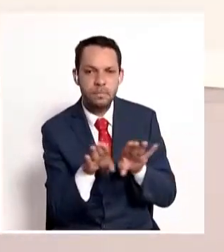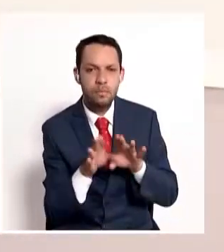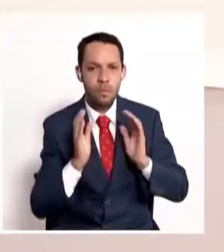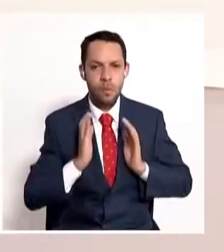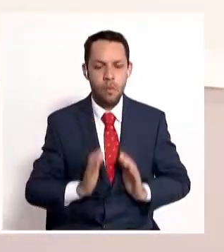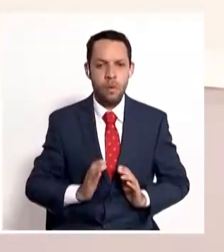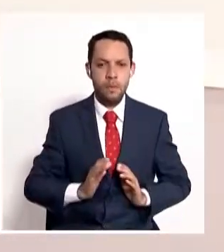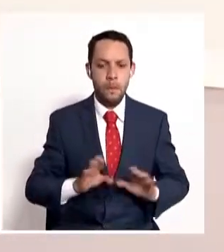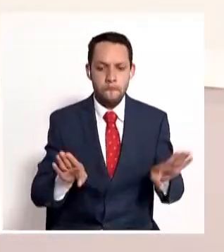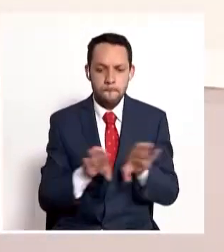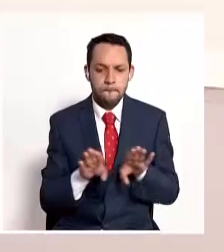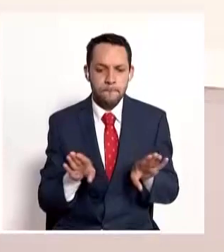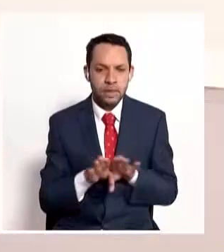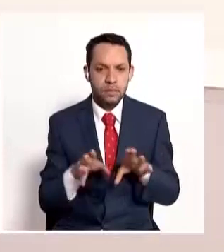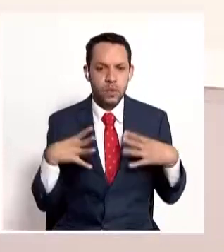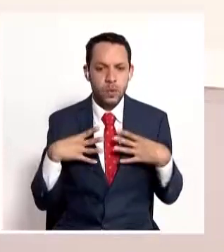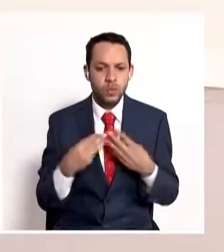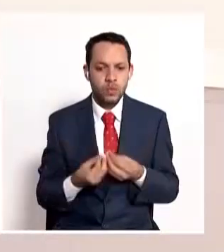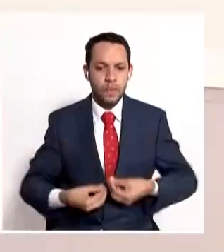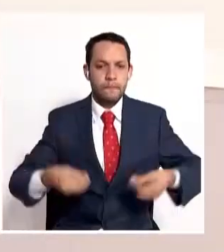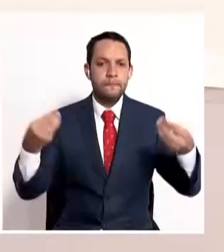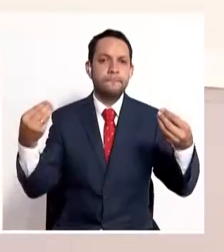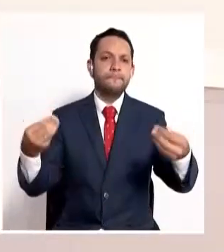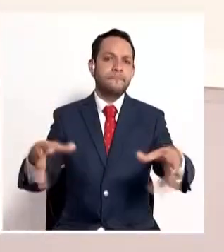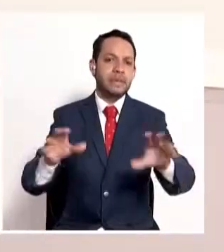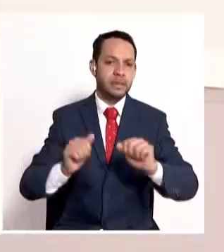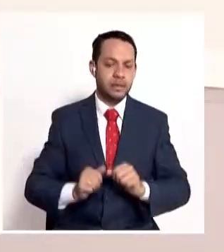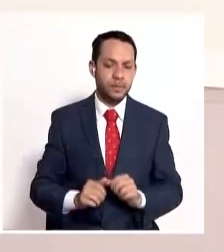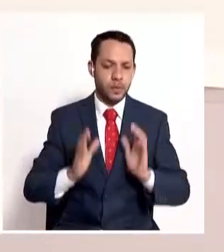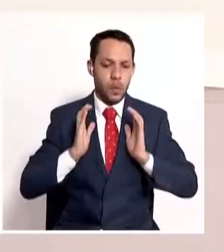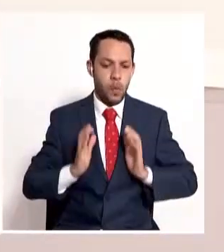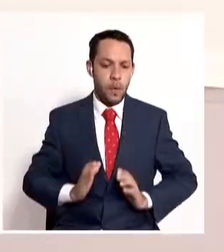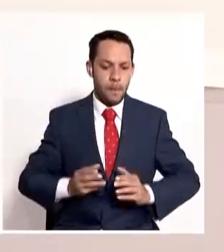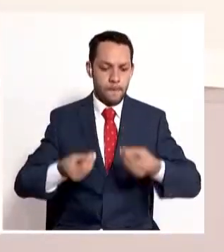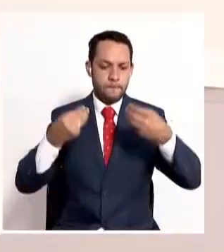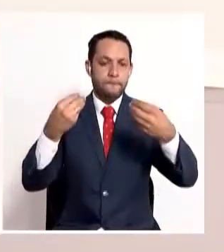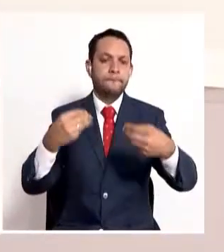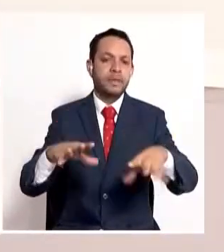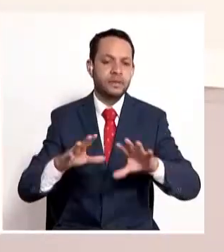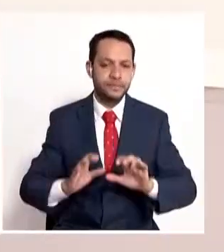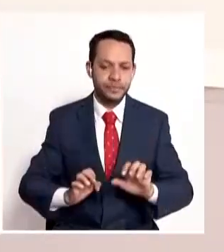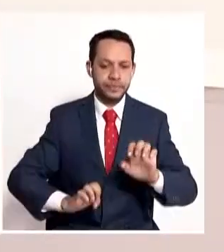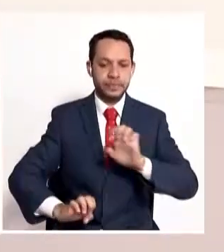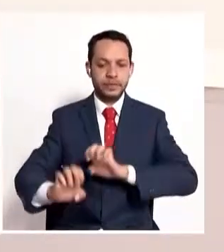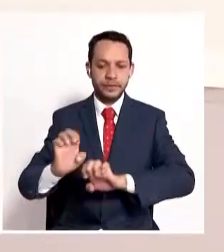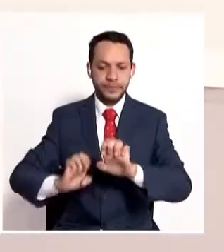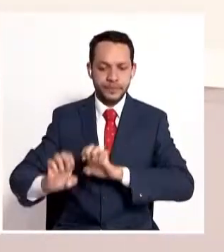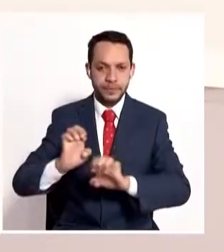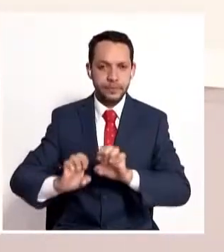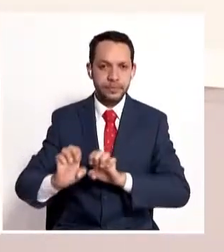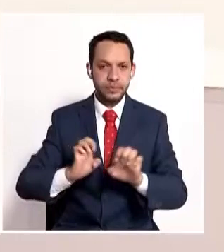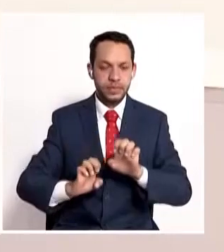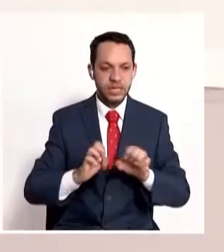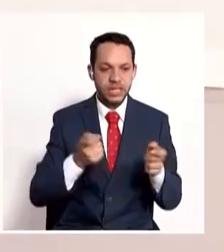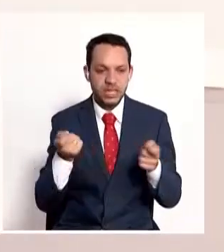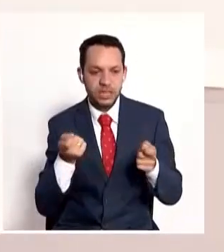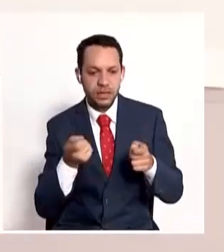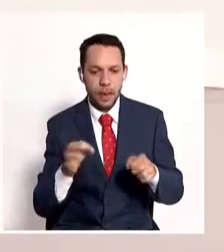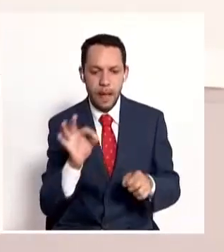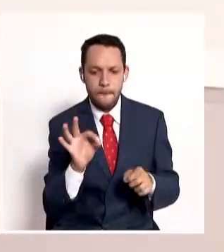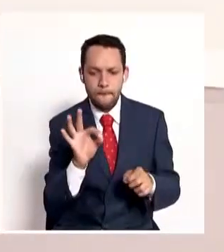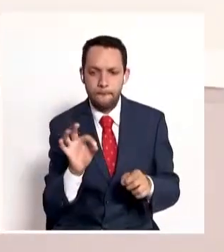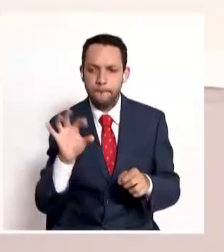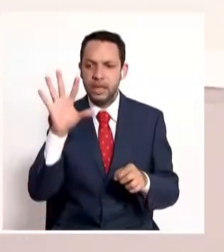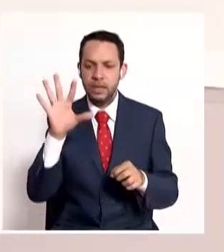es que pierde la información del cuerpo entonces mis defensas fueron hechas para atacar bacterias virus hongos